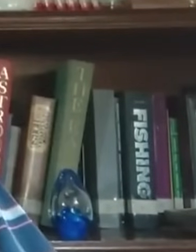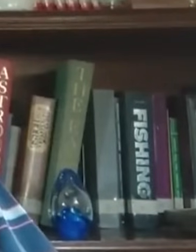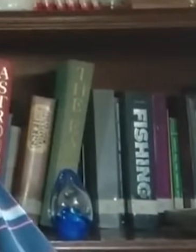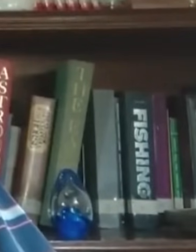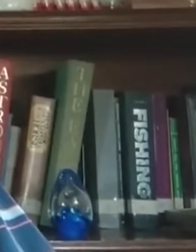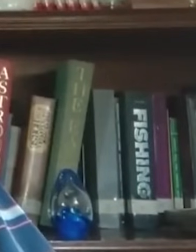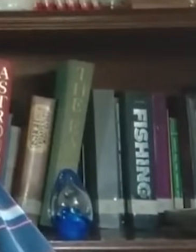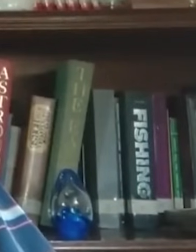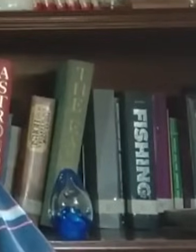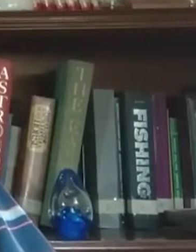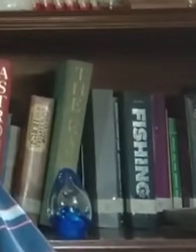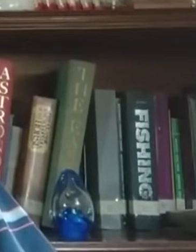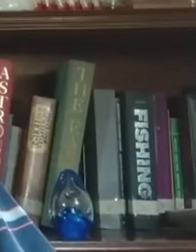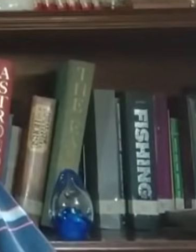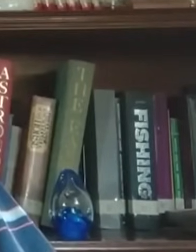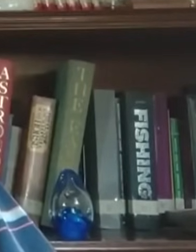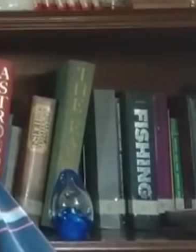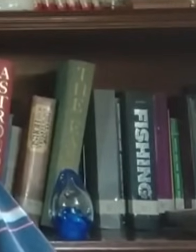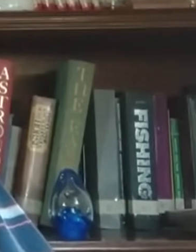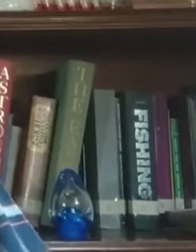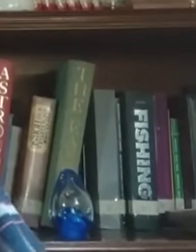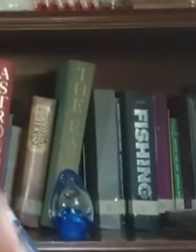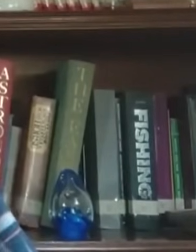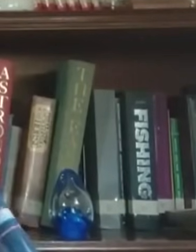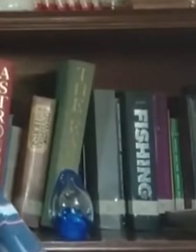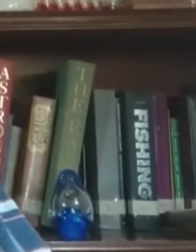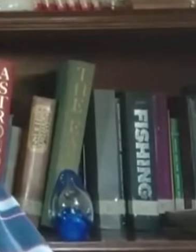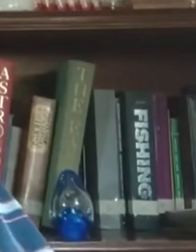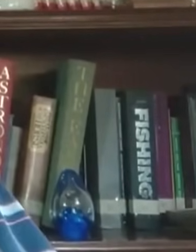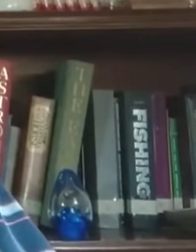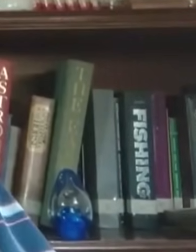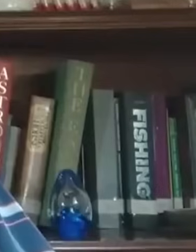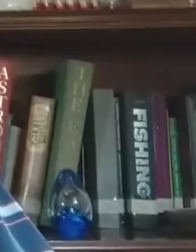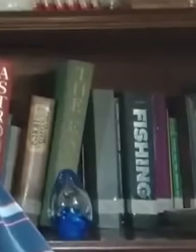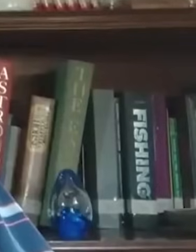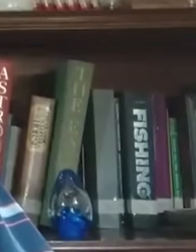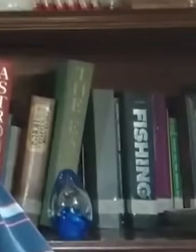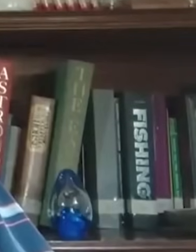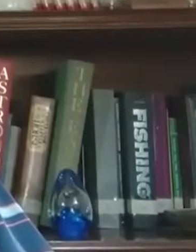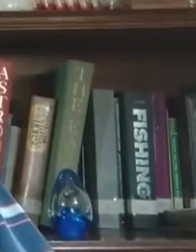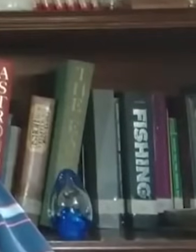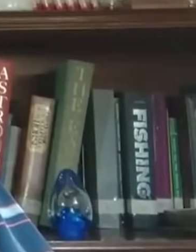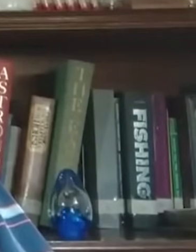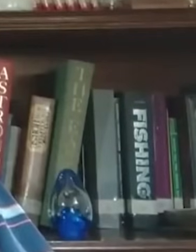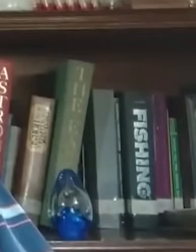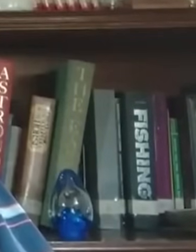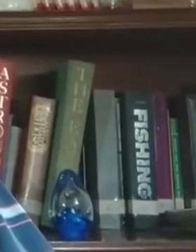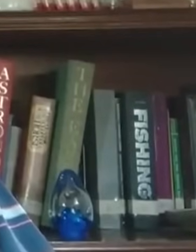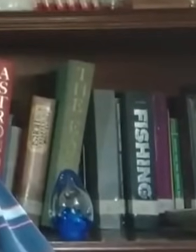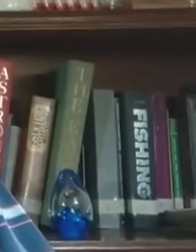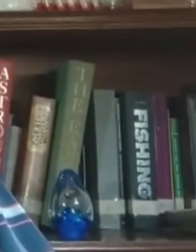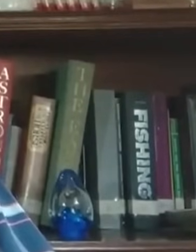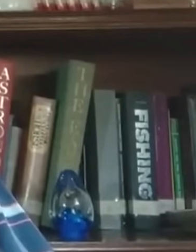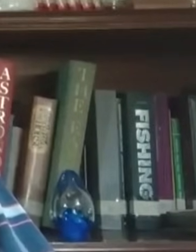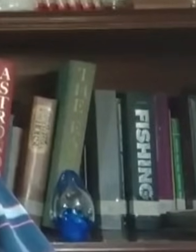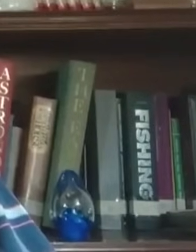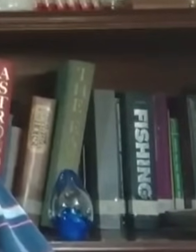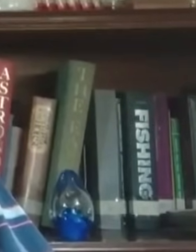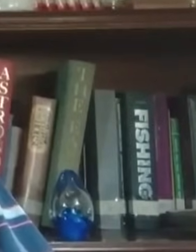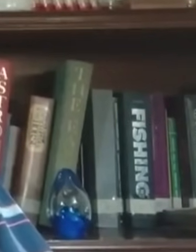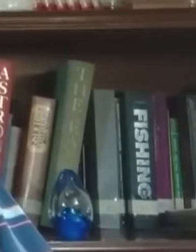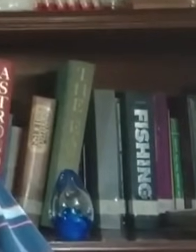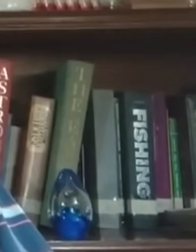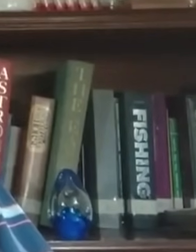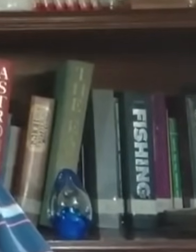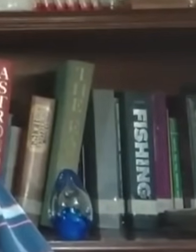un México mejor y mucho más exitoso, a todos los que queremos un sistema educativo de vanguardia, lleno